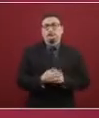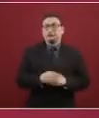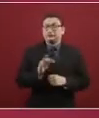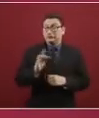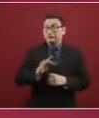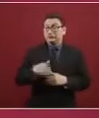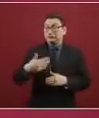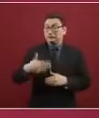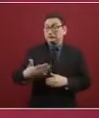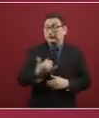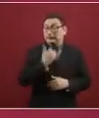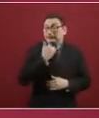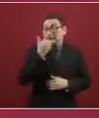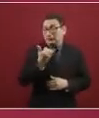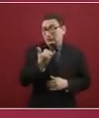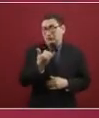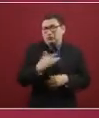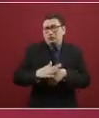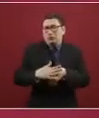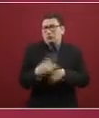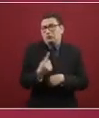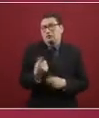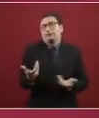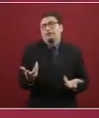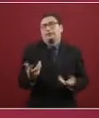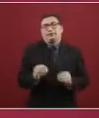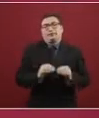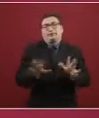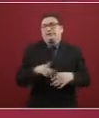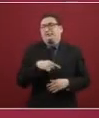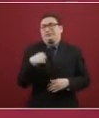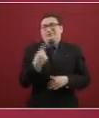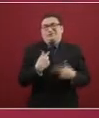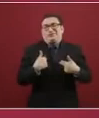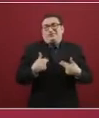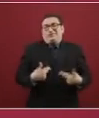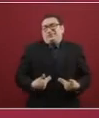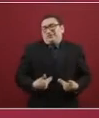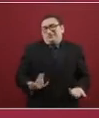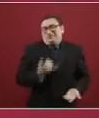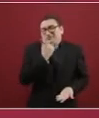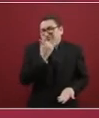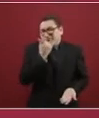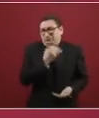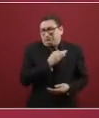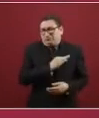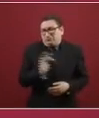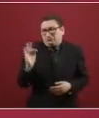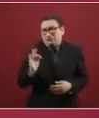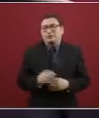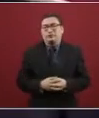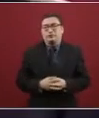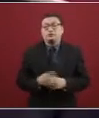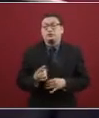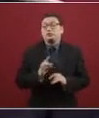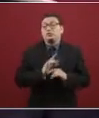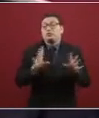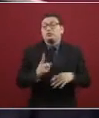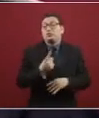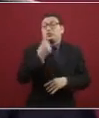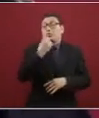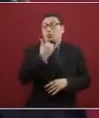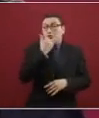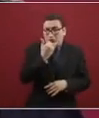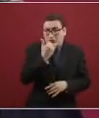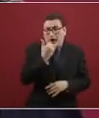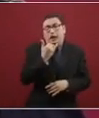error por qué pues somos seres humanos y comenzamos un error lo vamos a